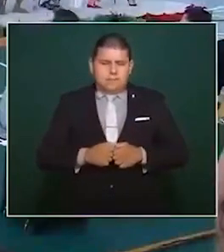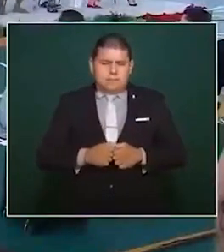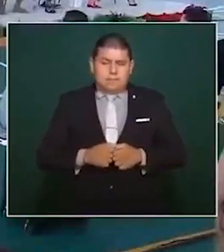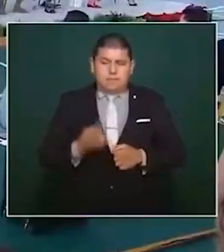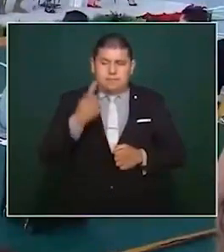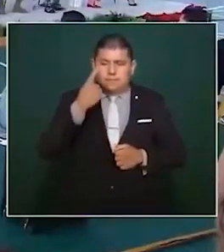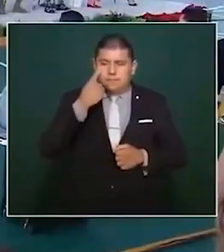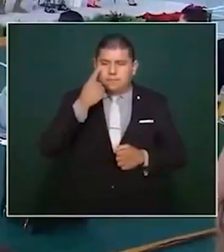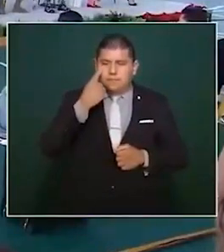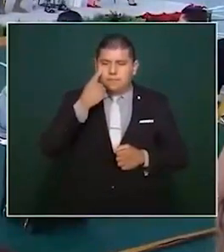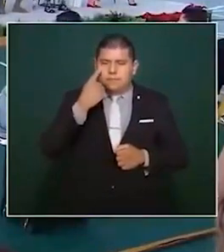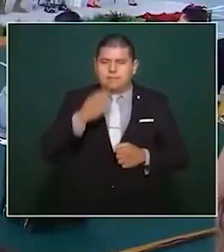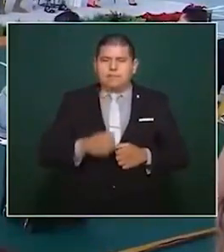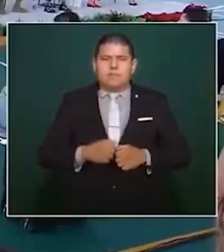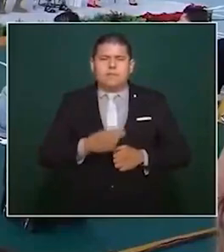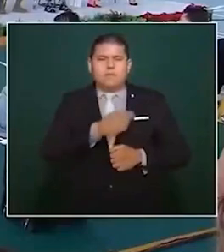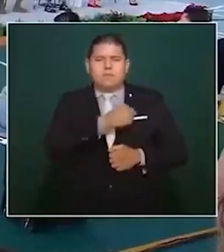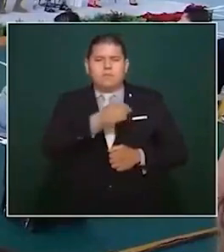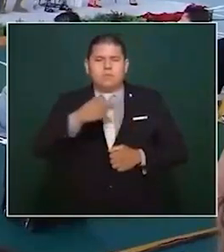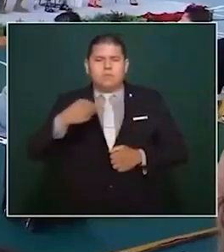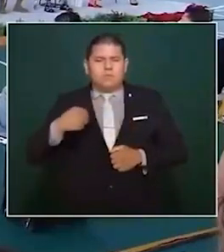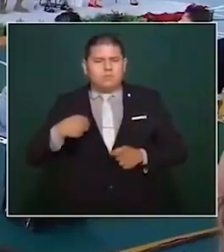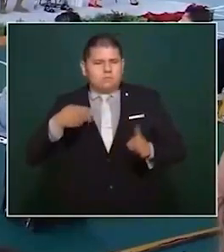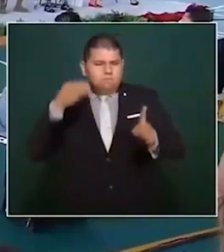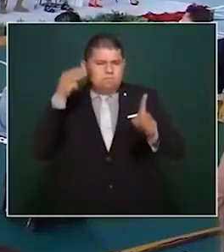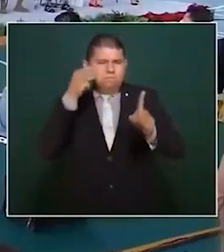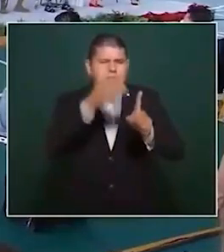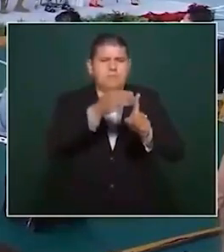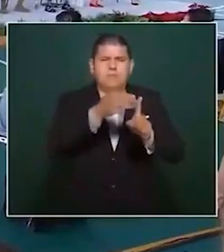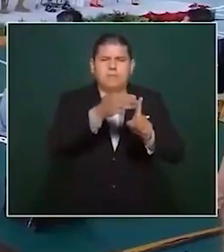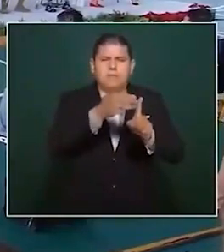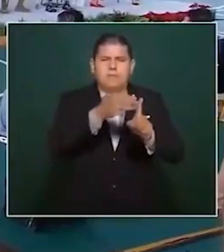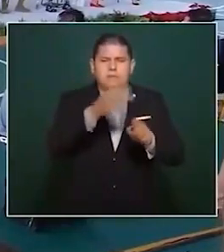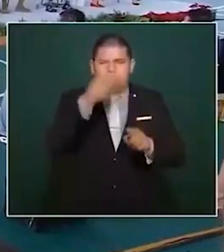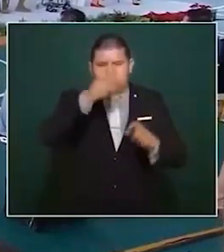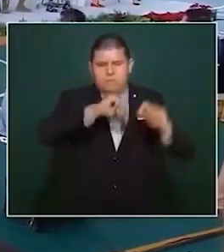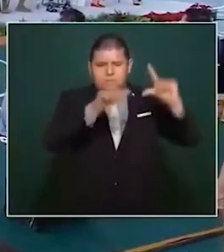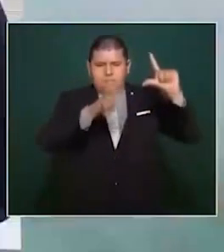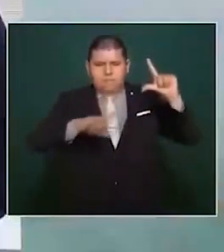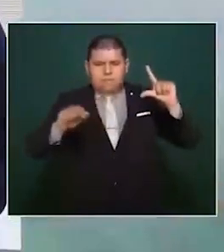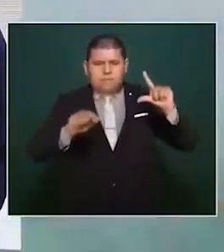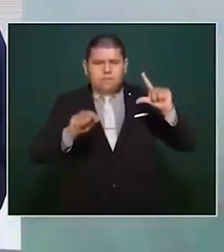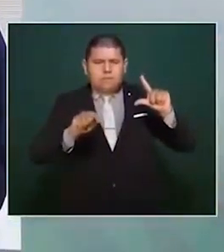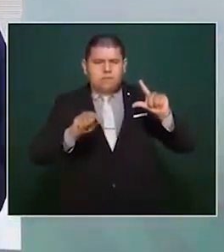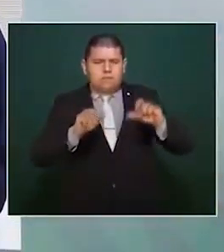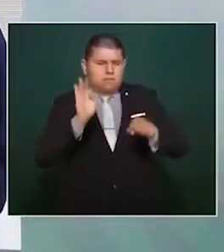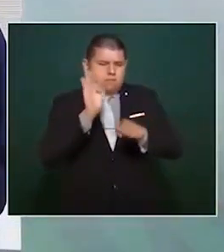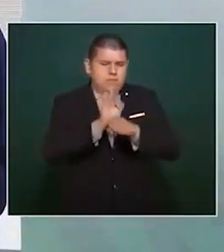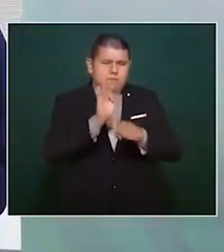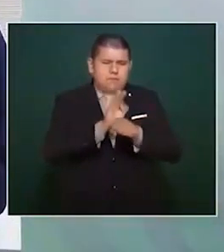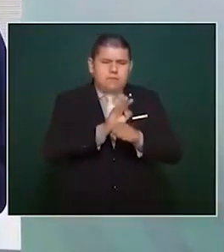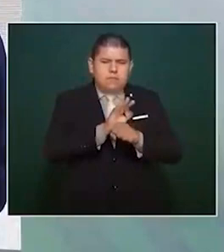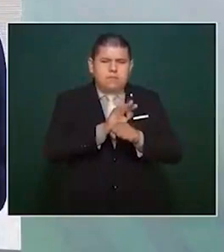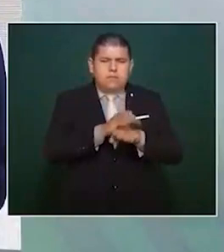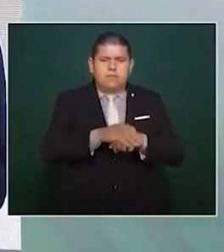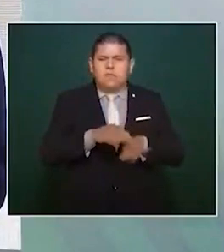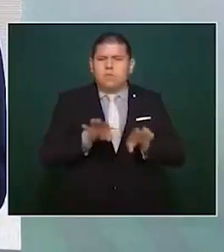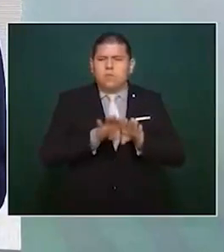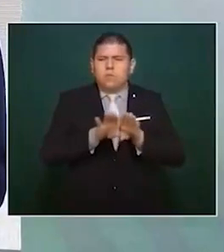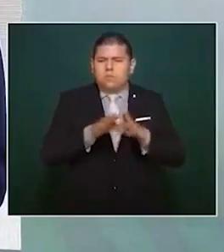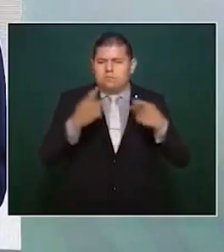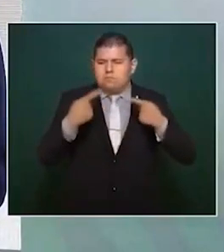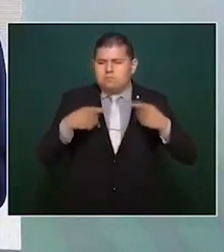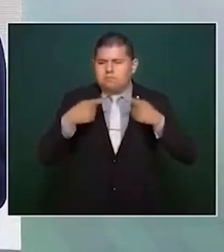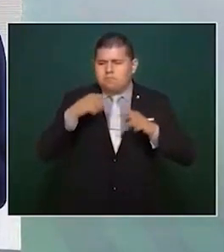porque nosotros aspiramos a llevar a cabo la transformación por la vía